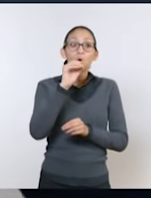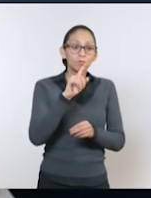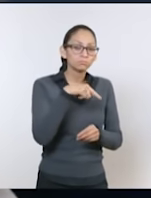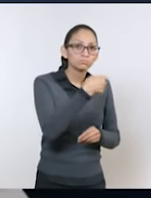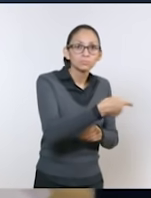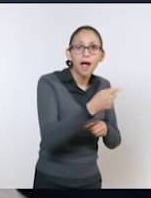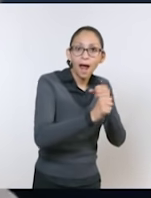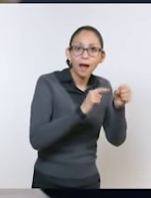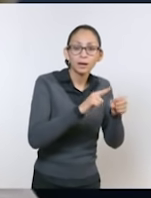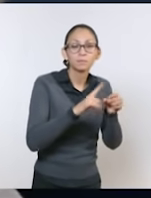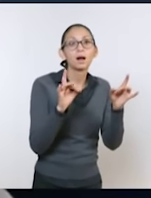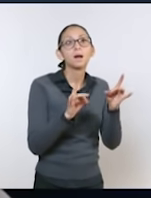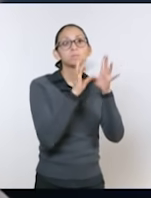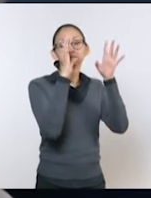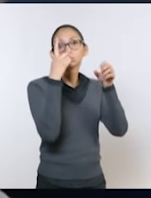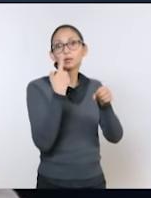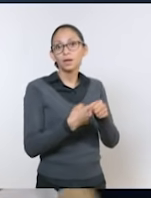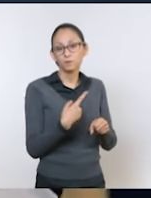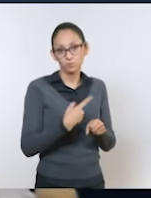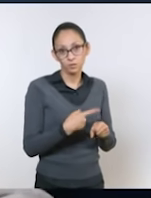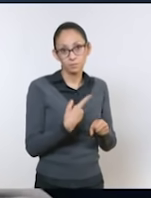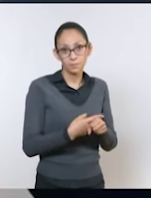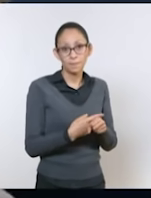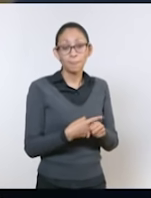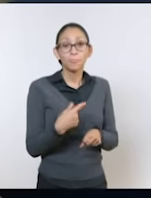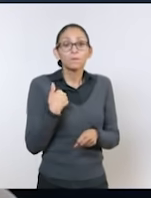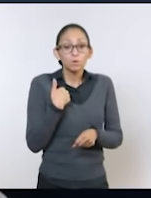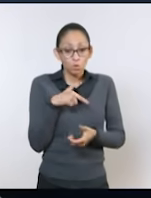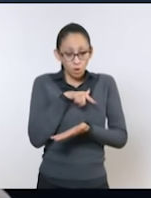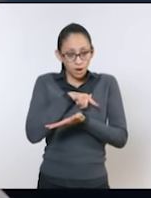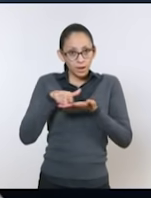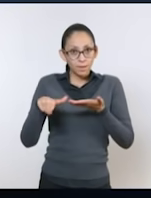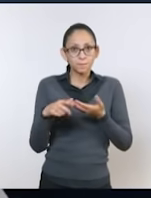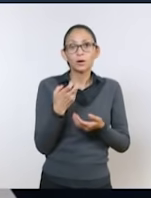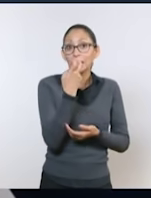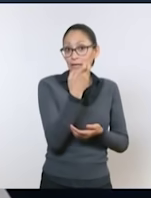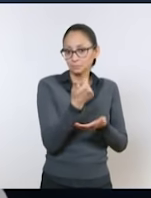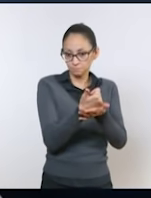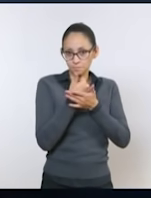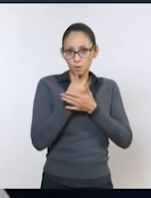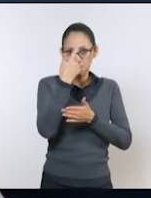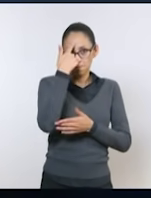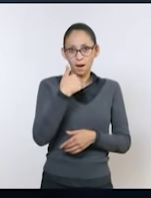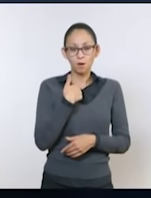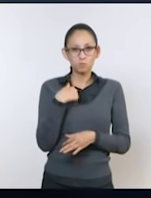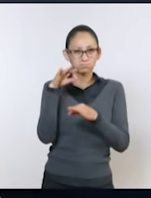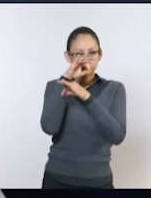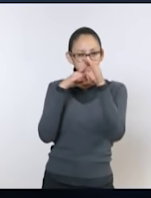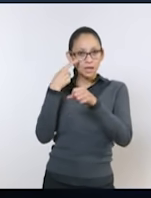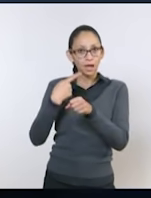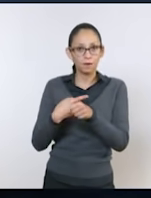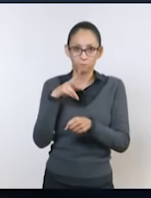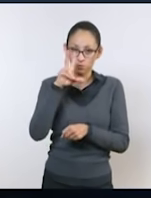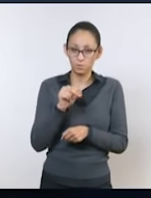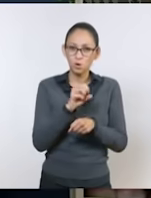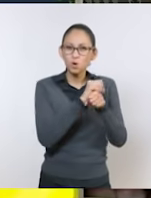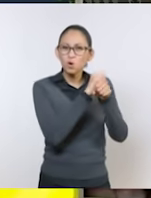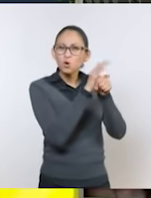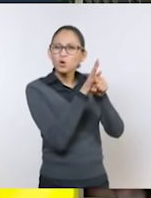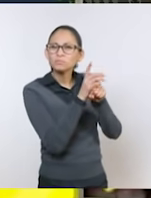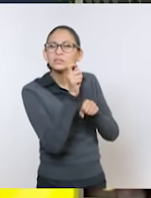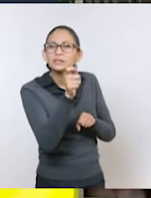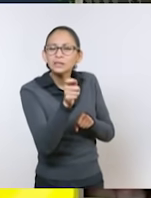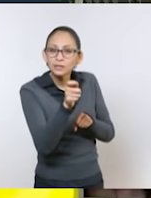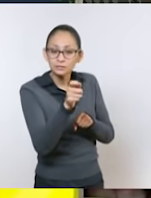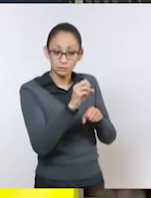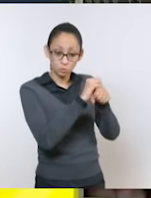un animal, causan enfermedades. La higiene es la mejor manera de evitar que los virus nos ataquen.